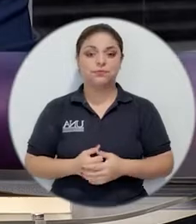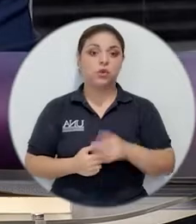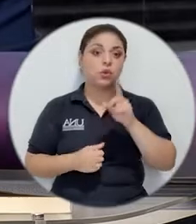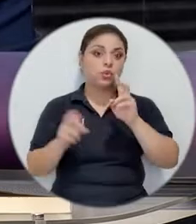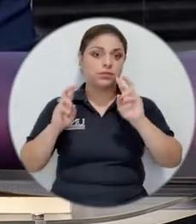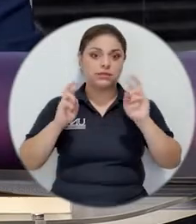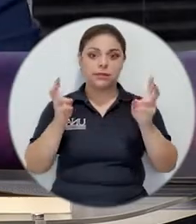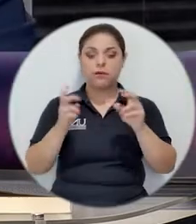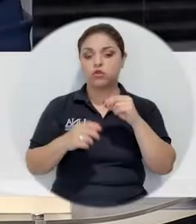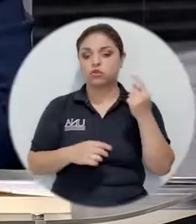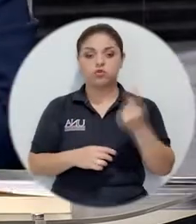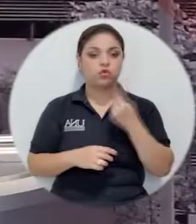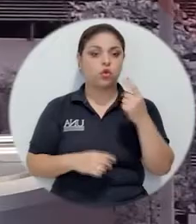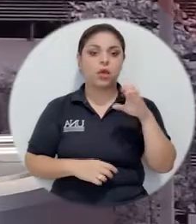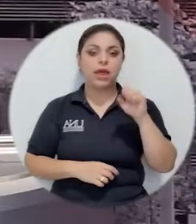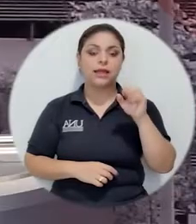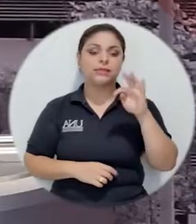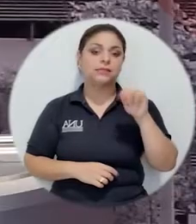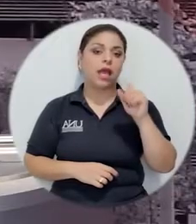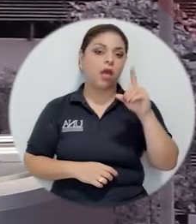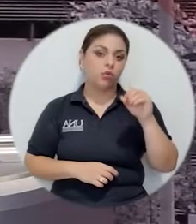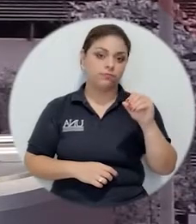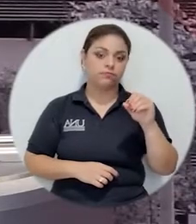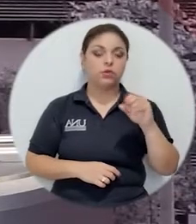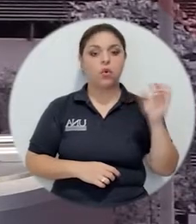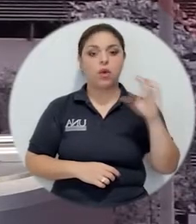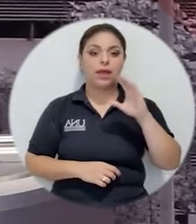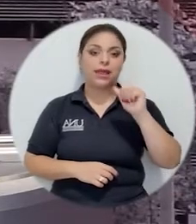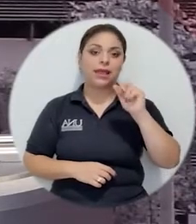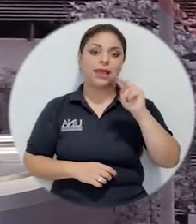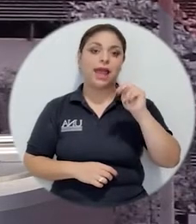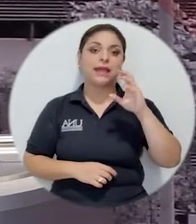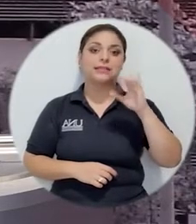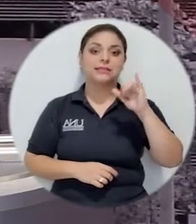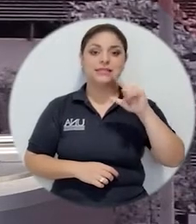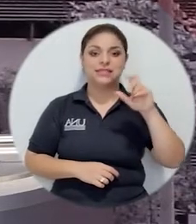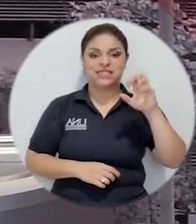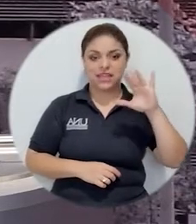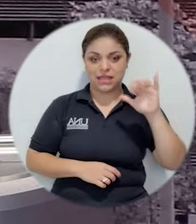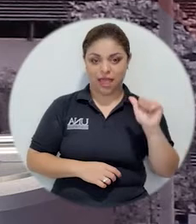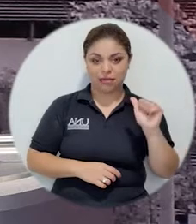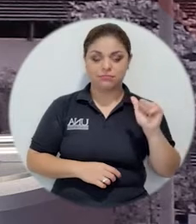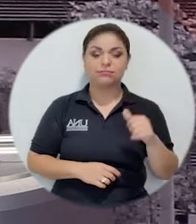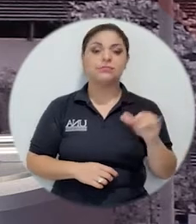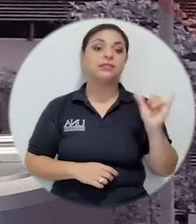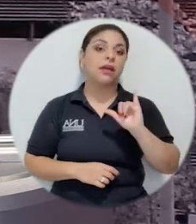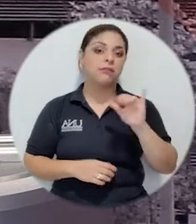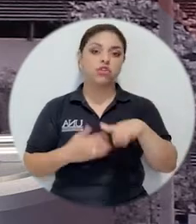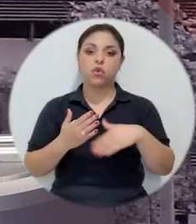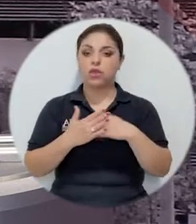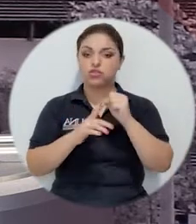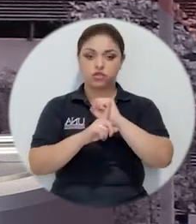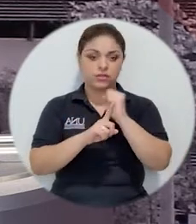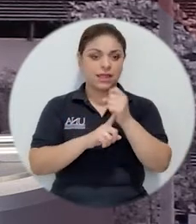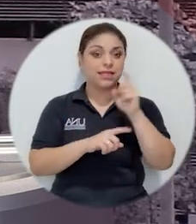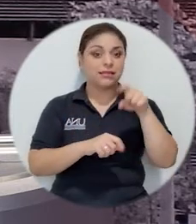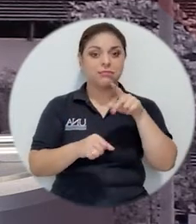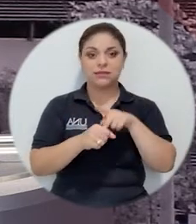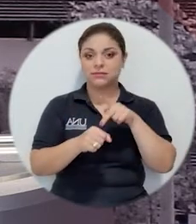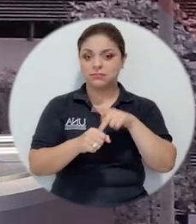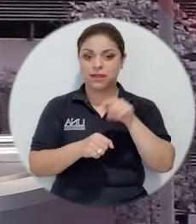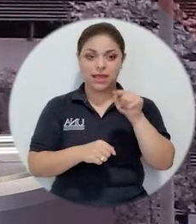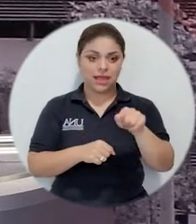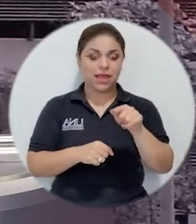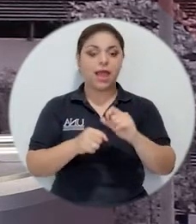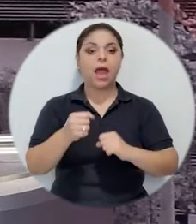esa gestión. Sí, un asunto que no es solo un asunto del Estado o de la Cancillería, también pues de alguna forma toda la sociedad debe participar en